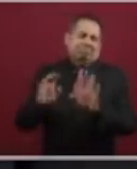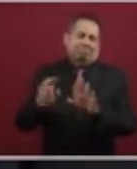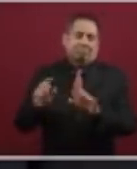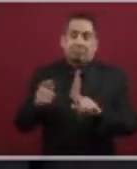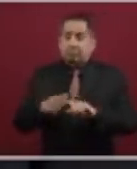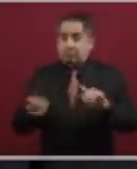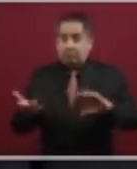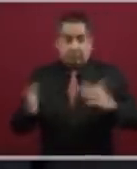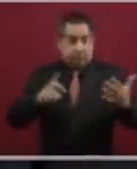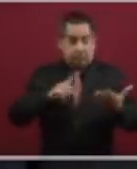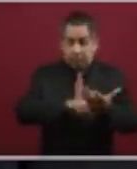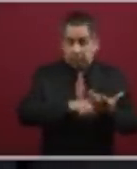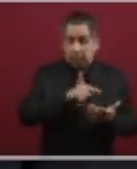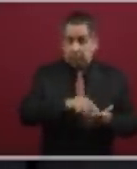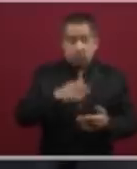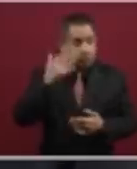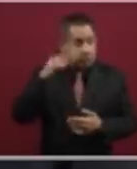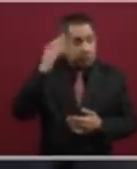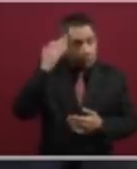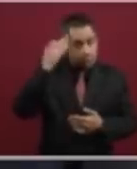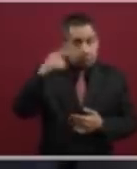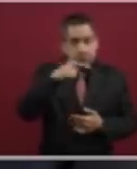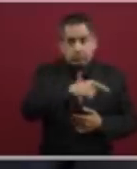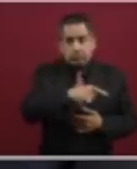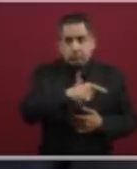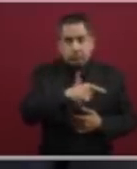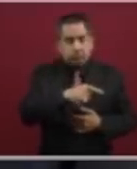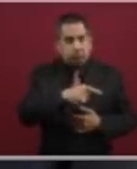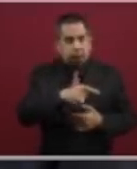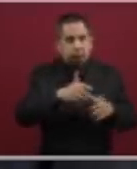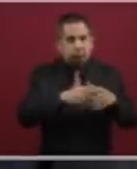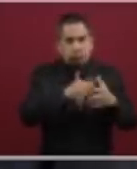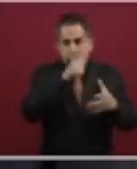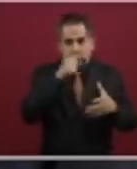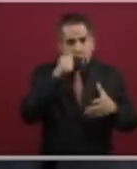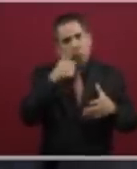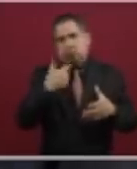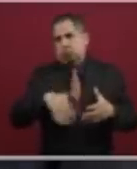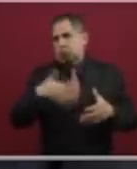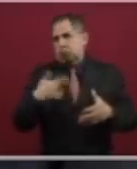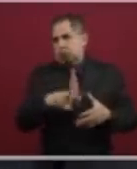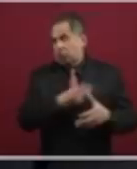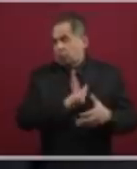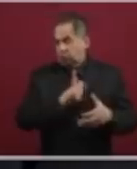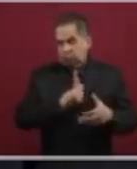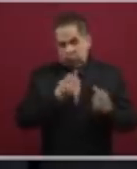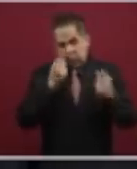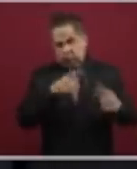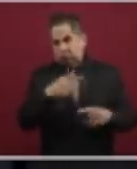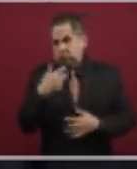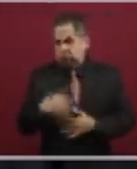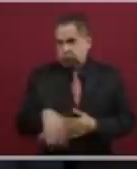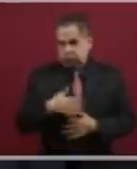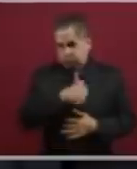comparación con lo que padecieron los liberales, lo que padeció Juárez. Irse